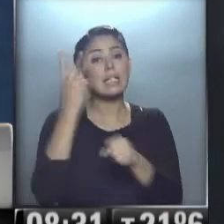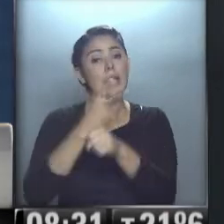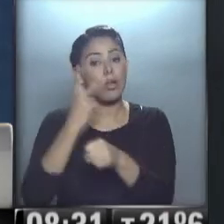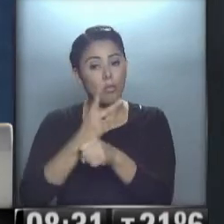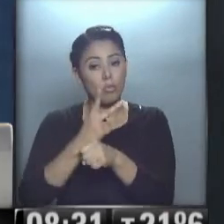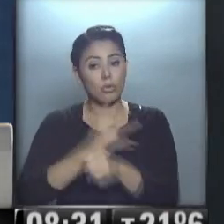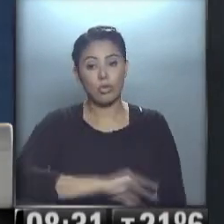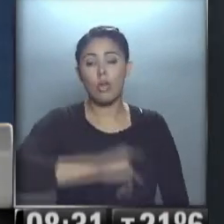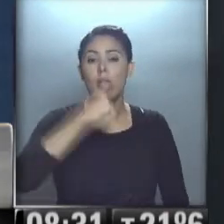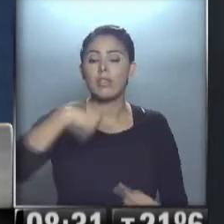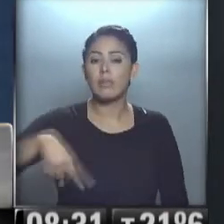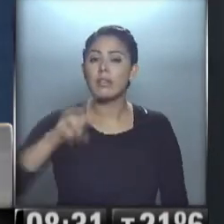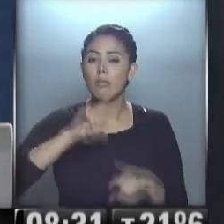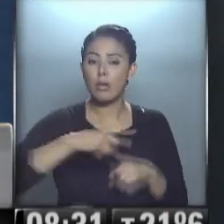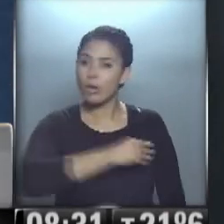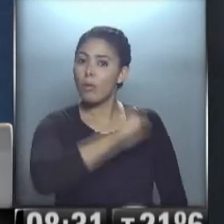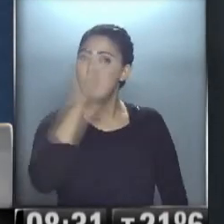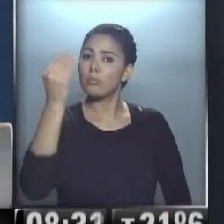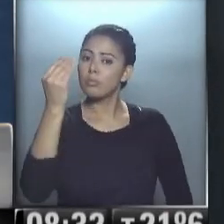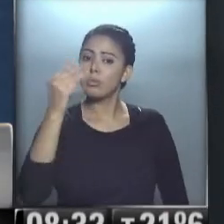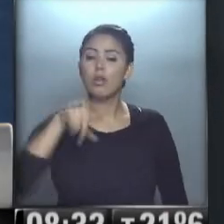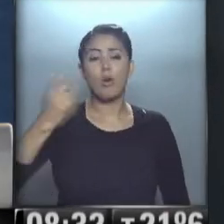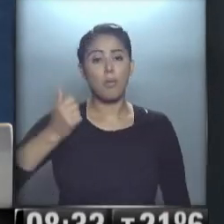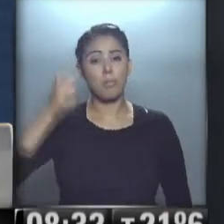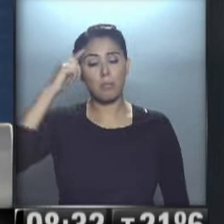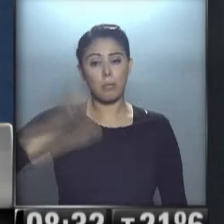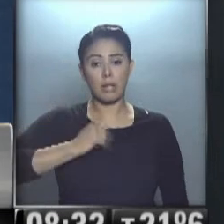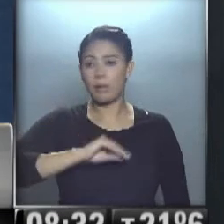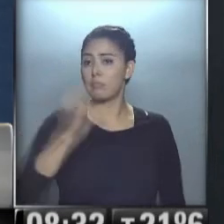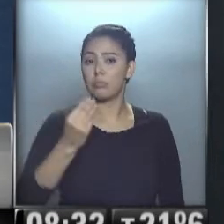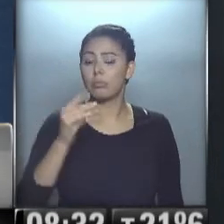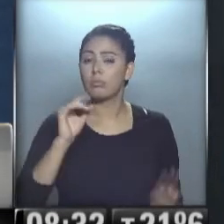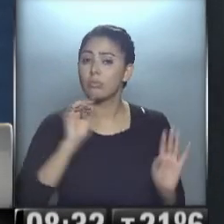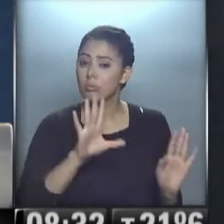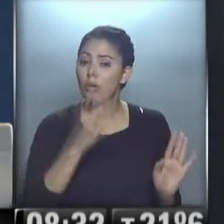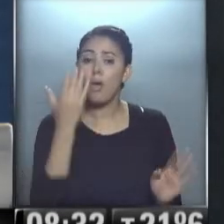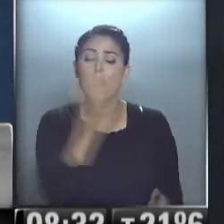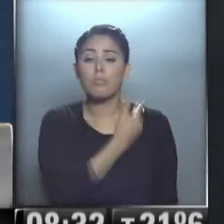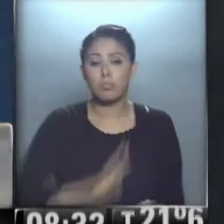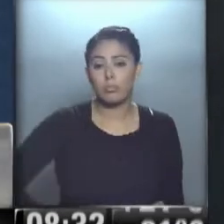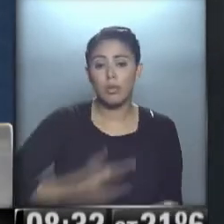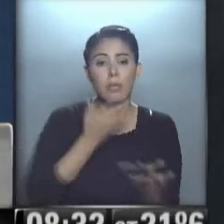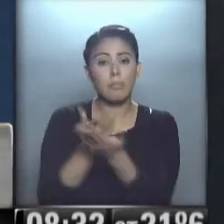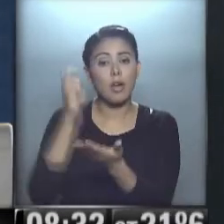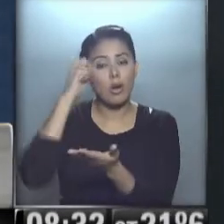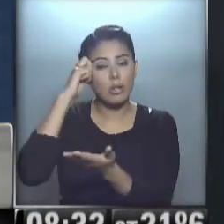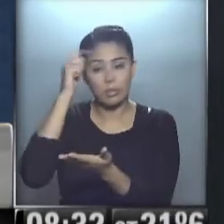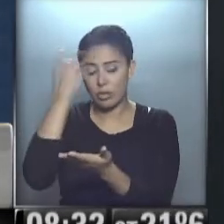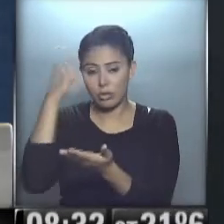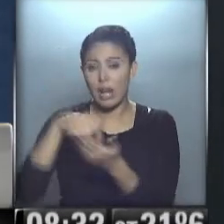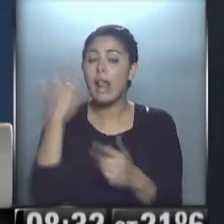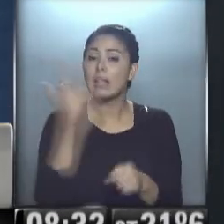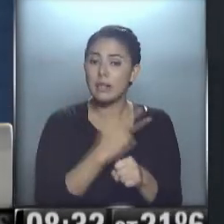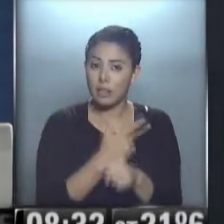de ascensos de diplomáticos y militares será remitido, obviamente, por parte del Poder Ejecutivo al Congreso de la Nación. Y en tercer